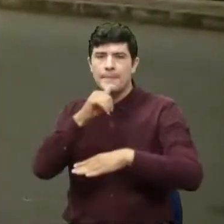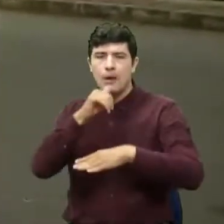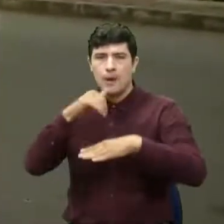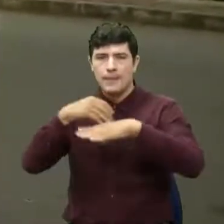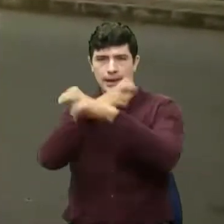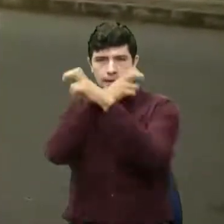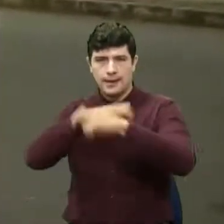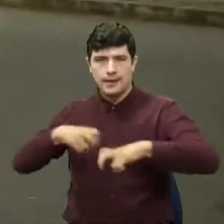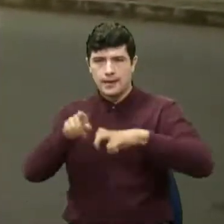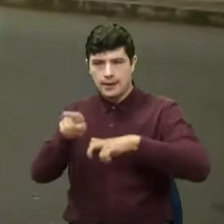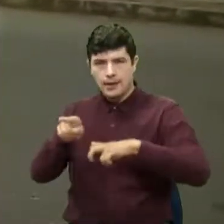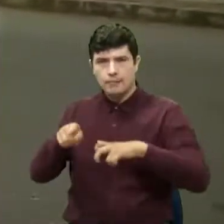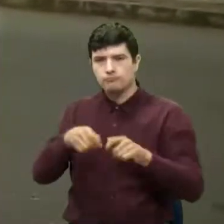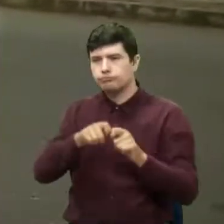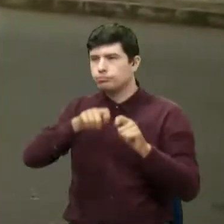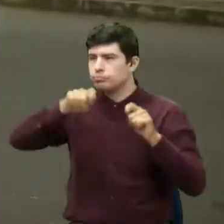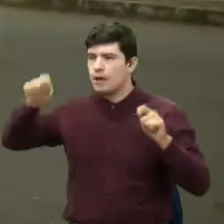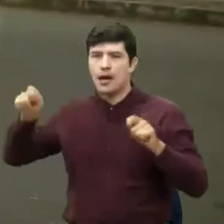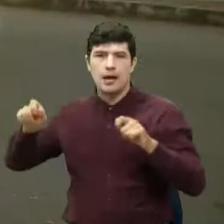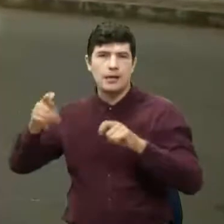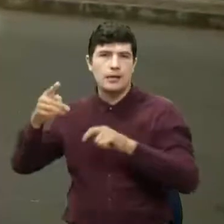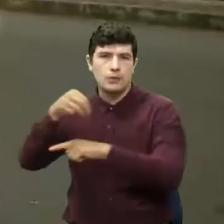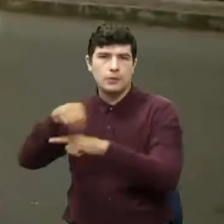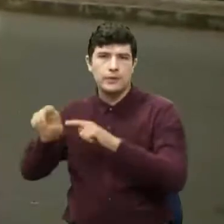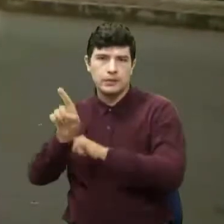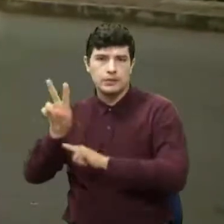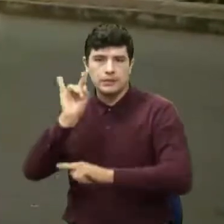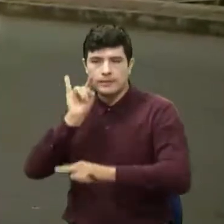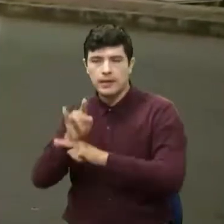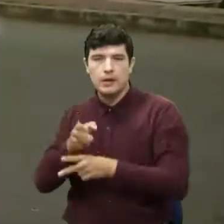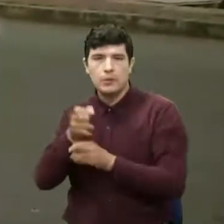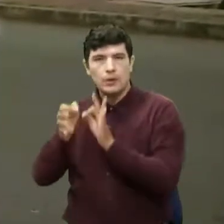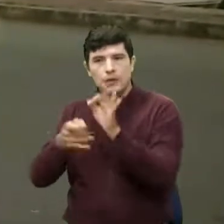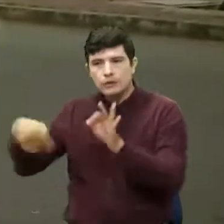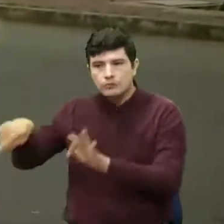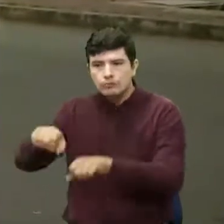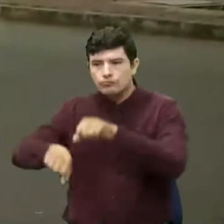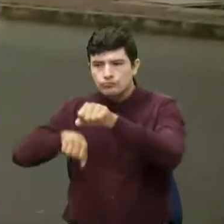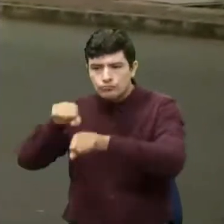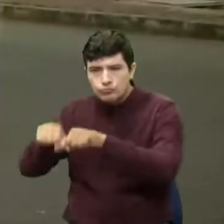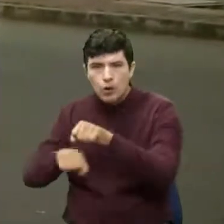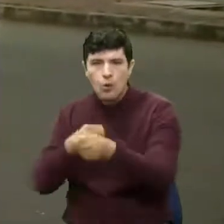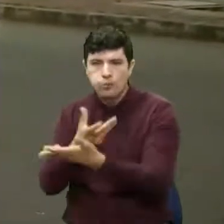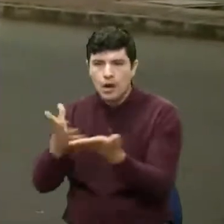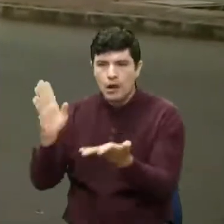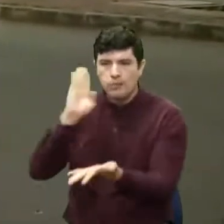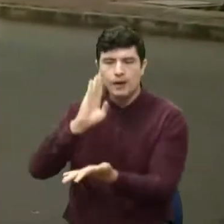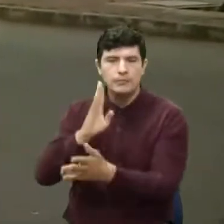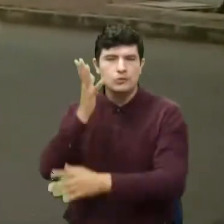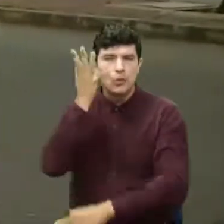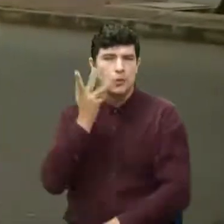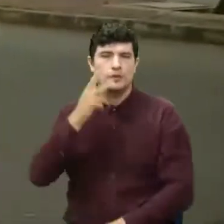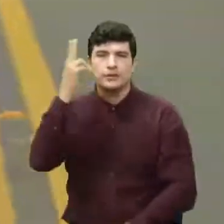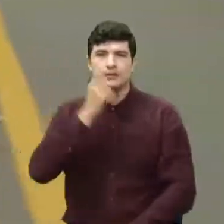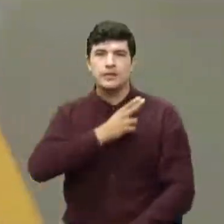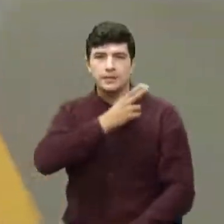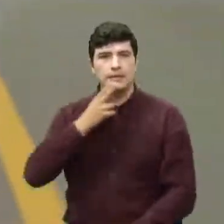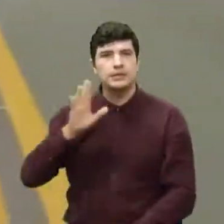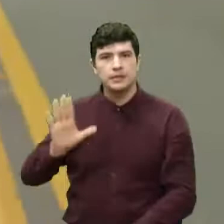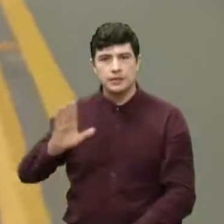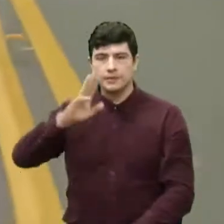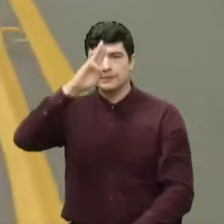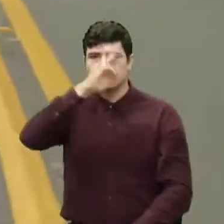vamos a estar permanentemente garantizando toda la seguridad, la protección de los bienes de ellos. Vamos a estar todos los días, es el compromiso de nuestro Ejército Nacional.